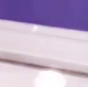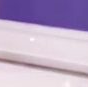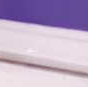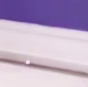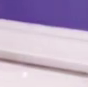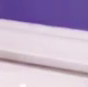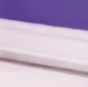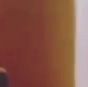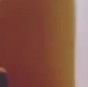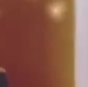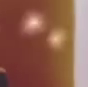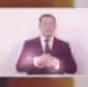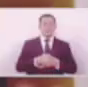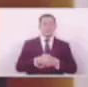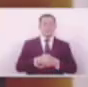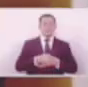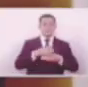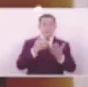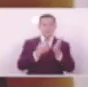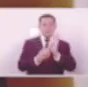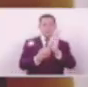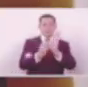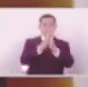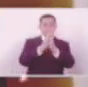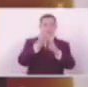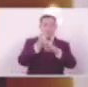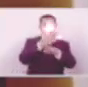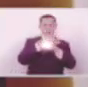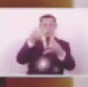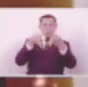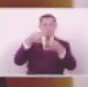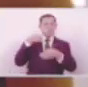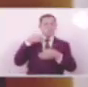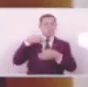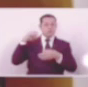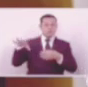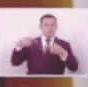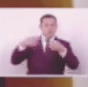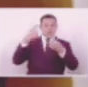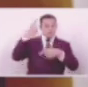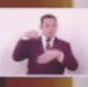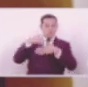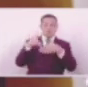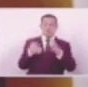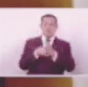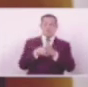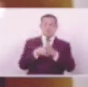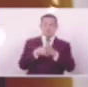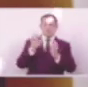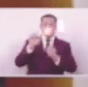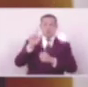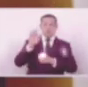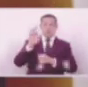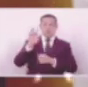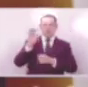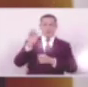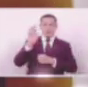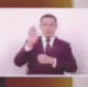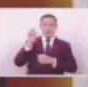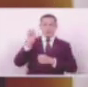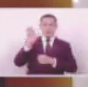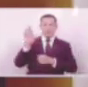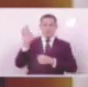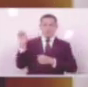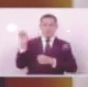la república está presentando una solicitud de antejuicio y petición de desafuero en contra del diputado Alberto Armando Romero